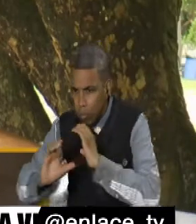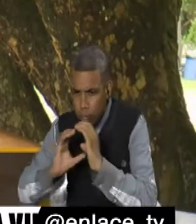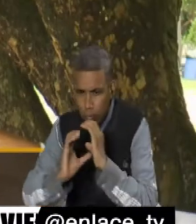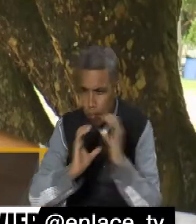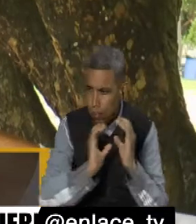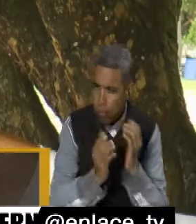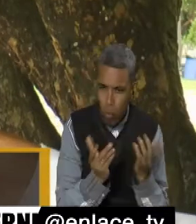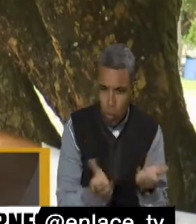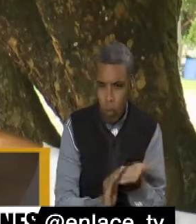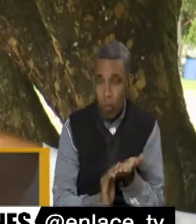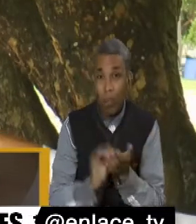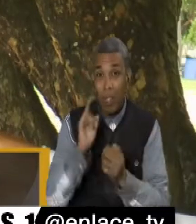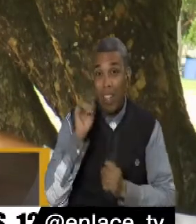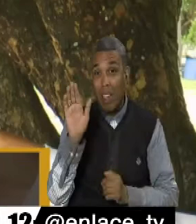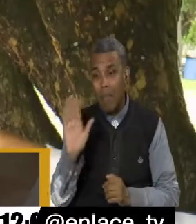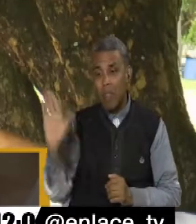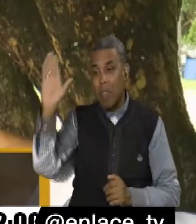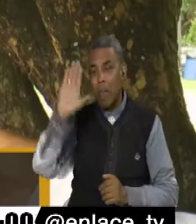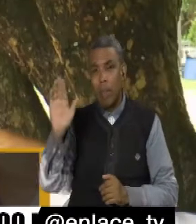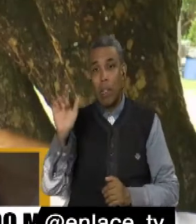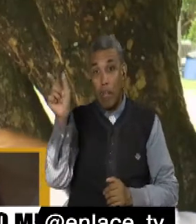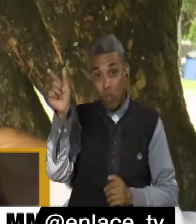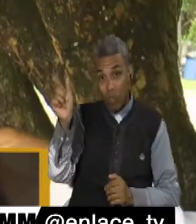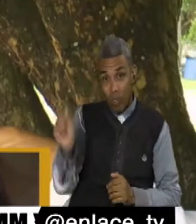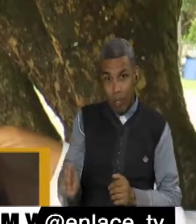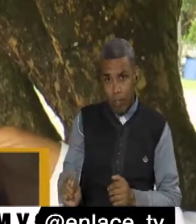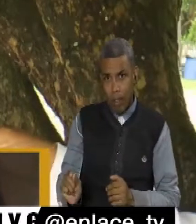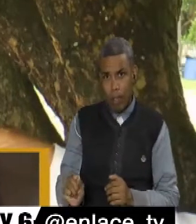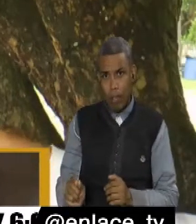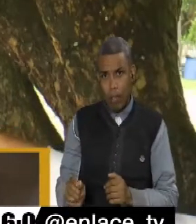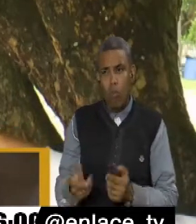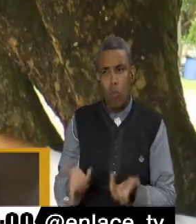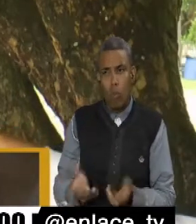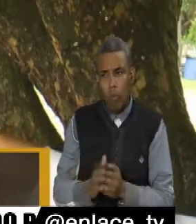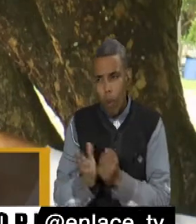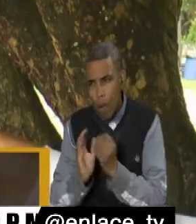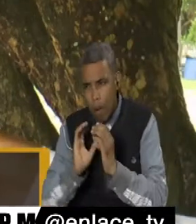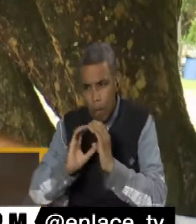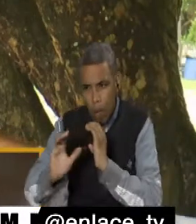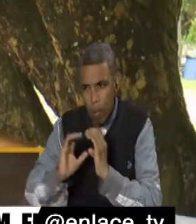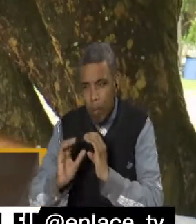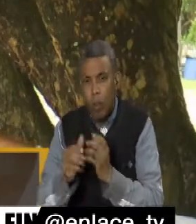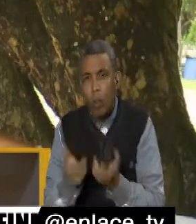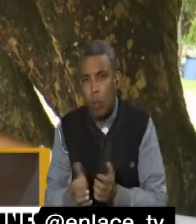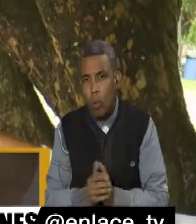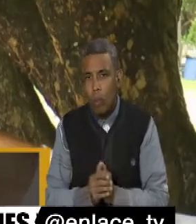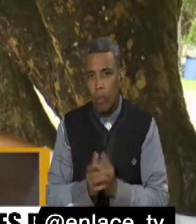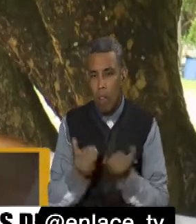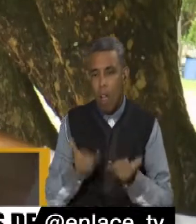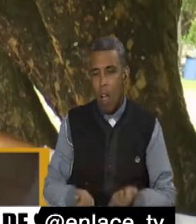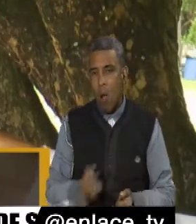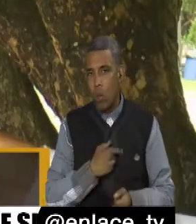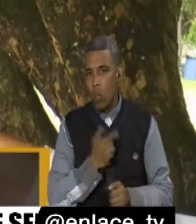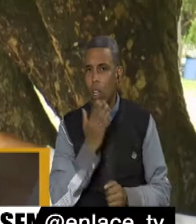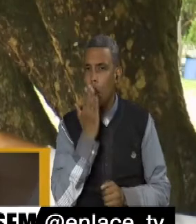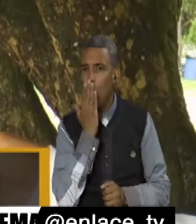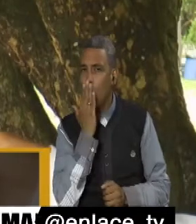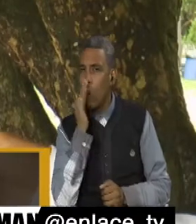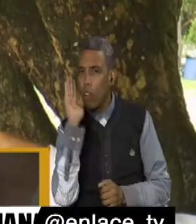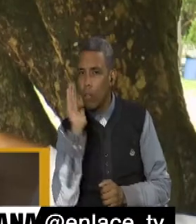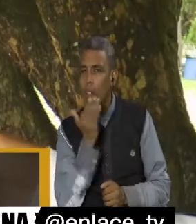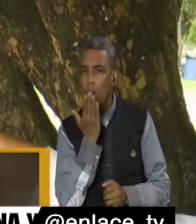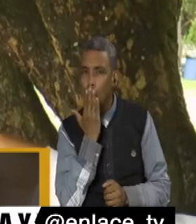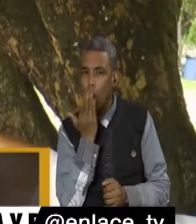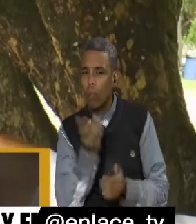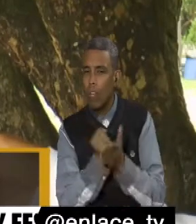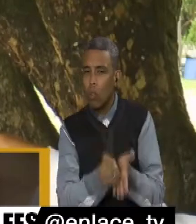del Cesar para que hagan un acompañamiento a esas comunidades, y el resultado de eso fue de que le vamos a asignar un transporte particular a ellos para que